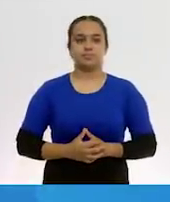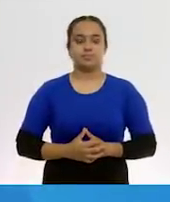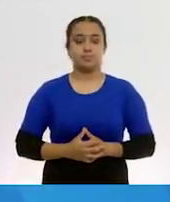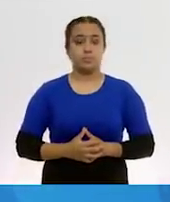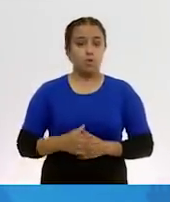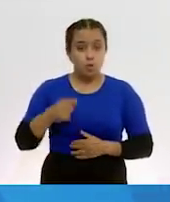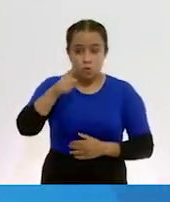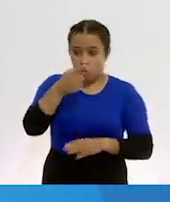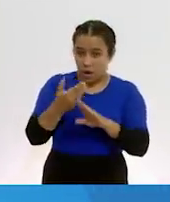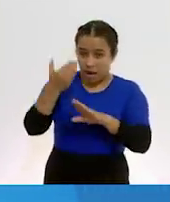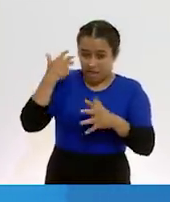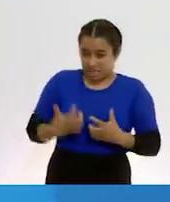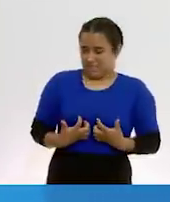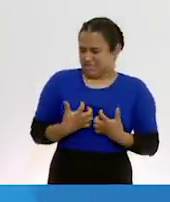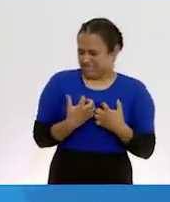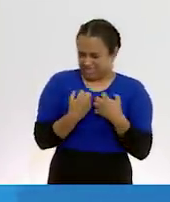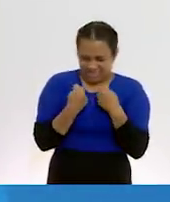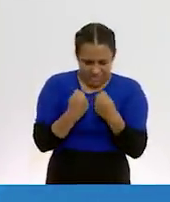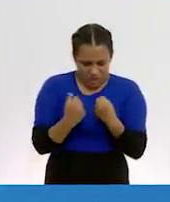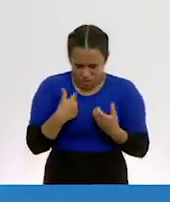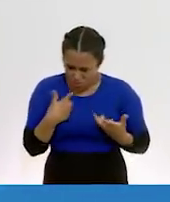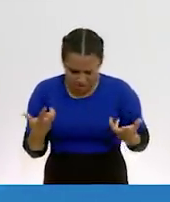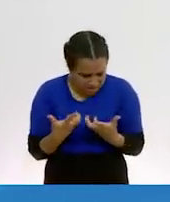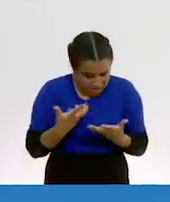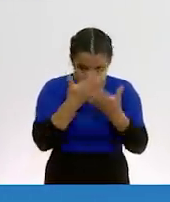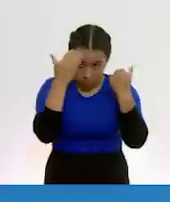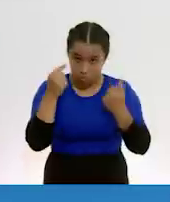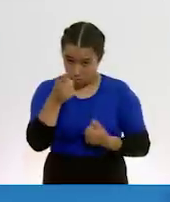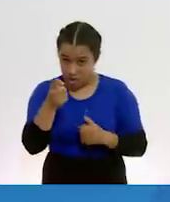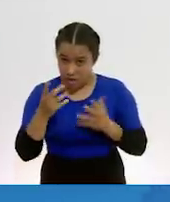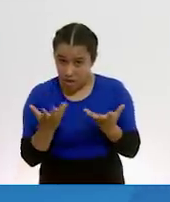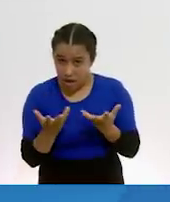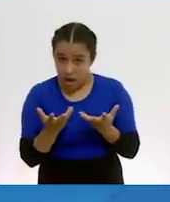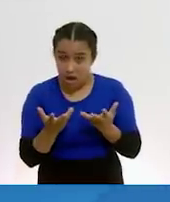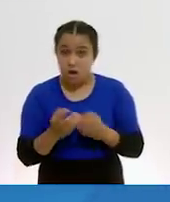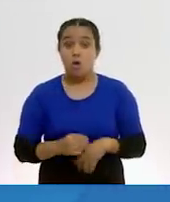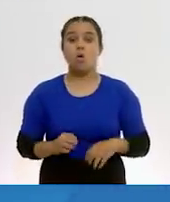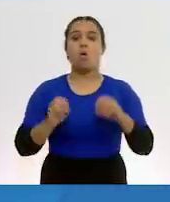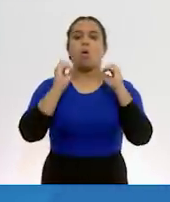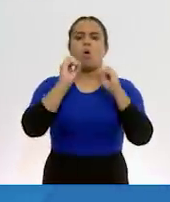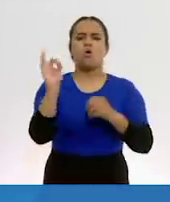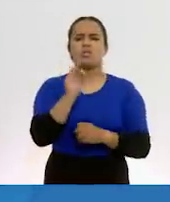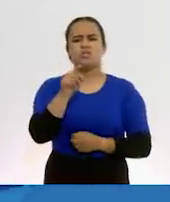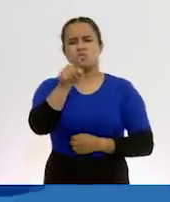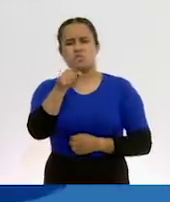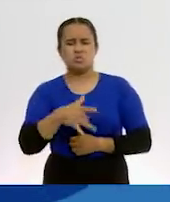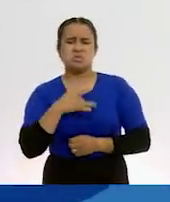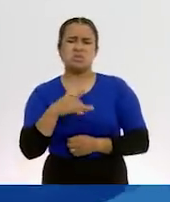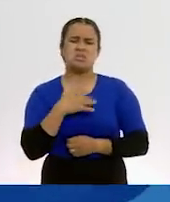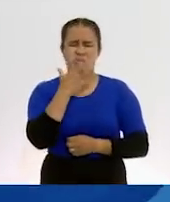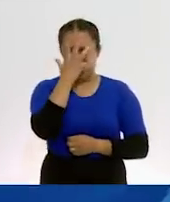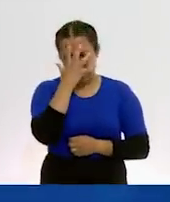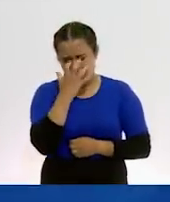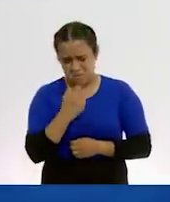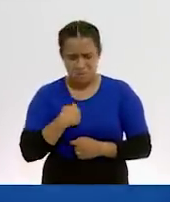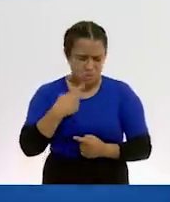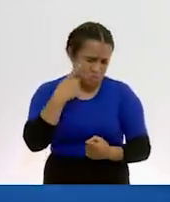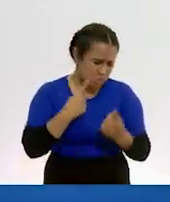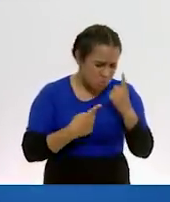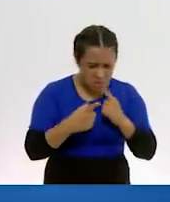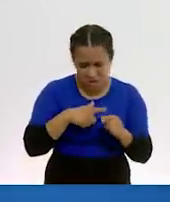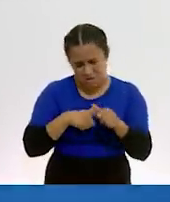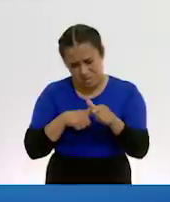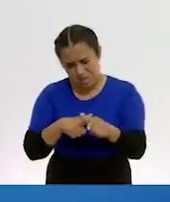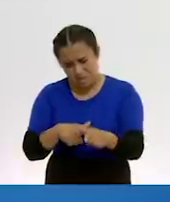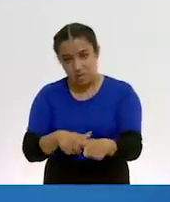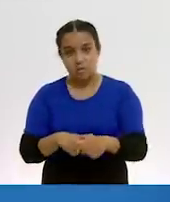¿Alguna vez te has enojado tanto que no sabes qué hacer? ¿O te has sentido tan triste que no paras de llorar? Niñas